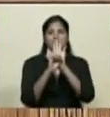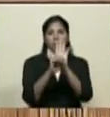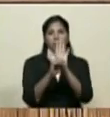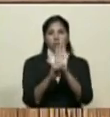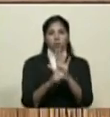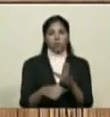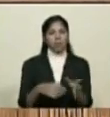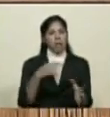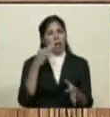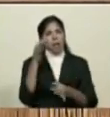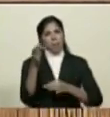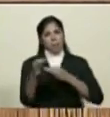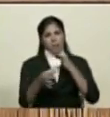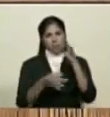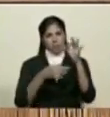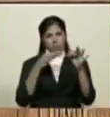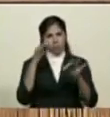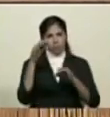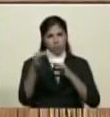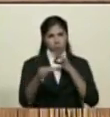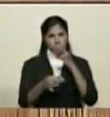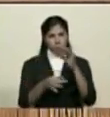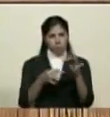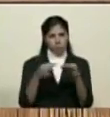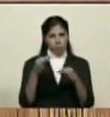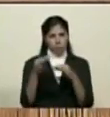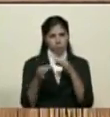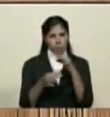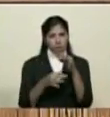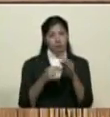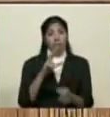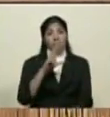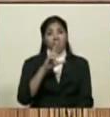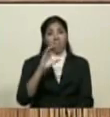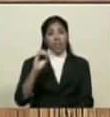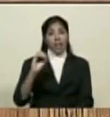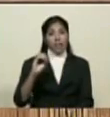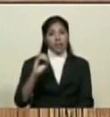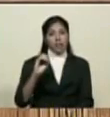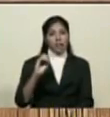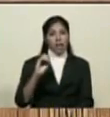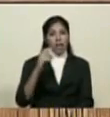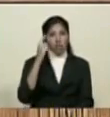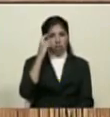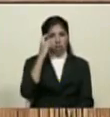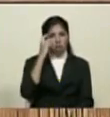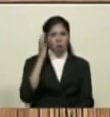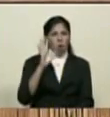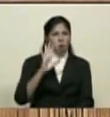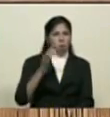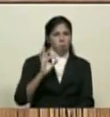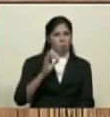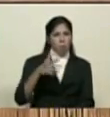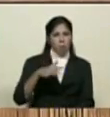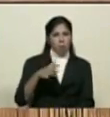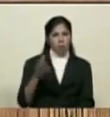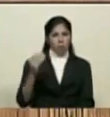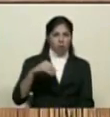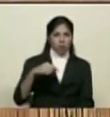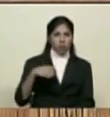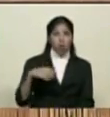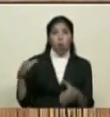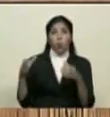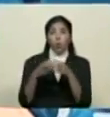para explicar lo que hace un poco más de 30 días, hace poco más de un mes, consiguió nuestro